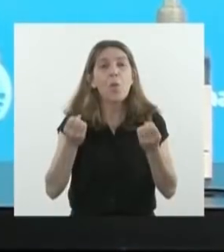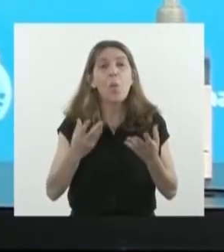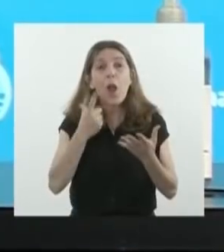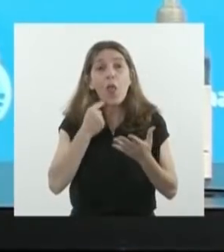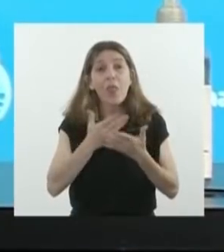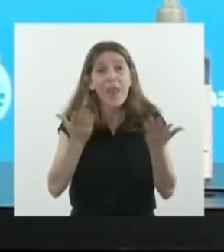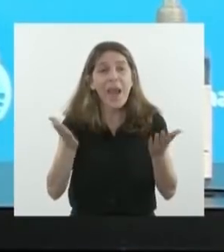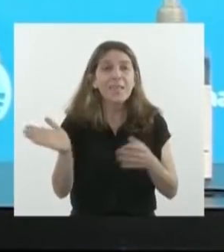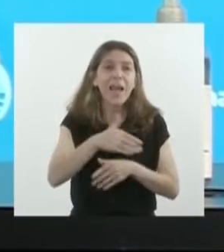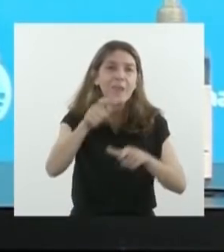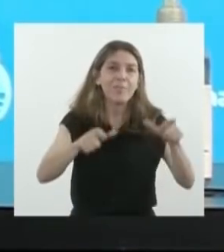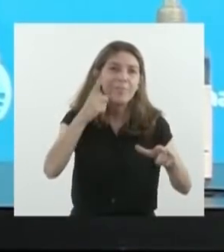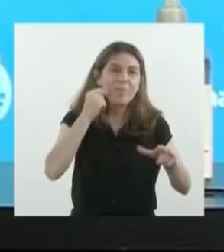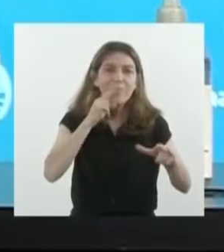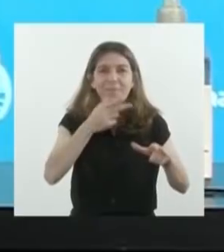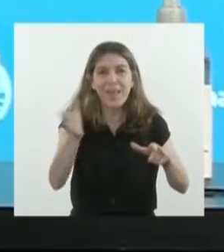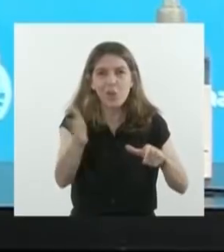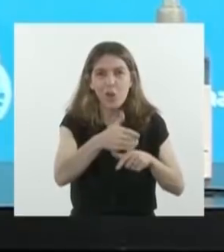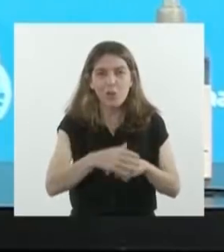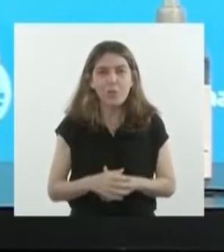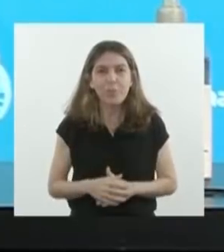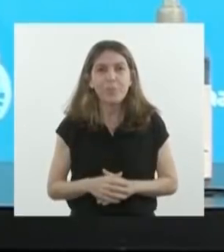a todos y a todas.